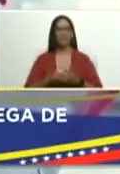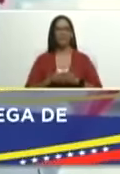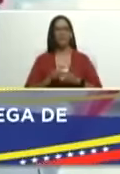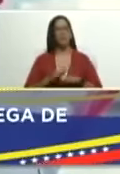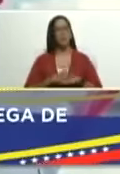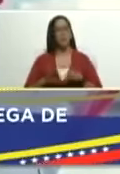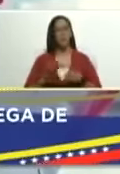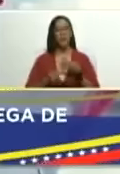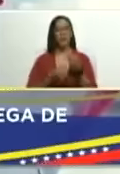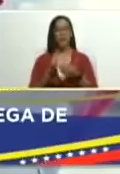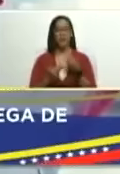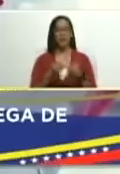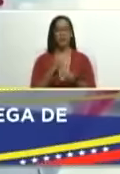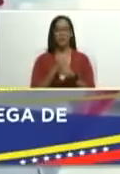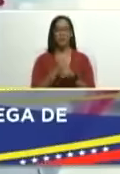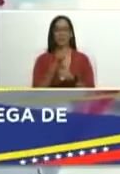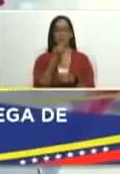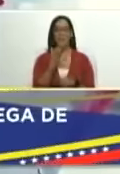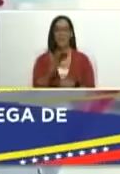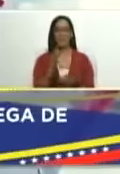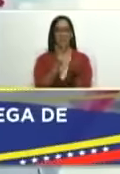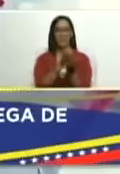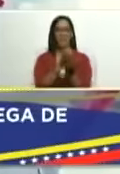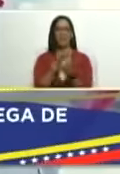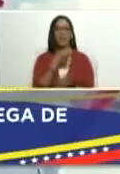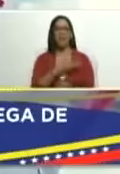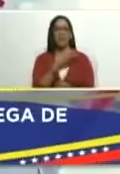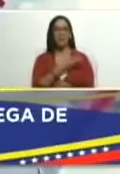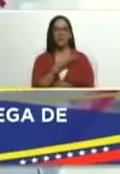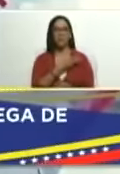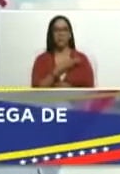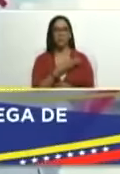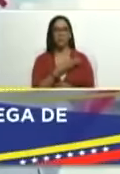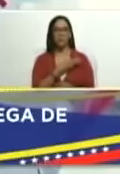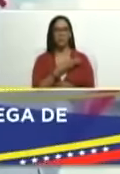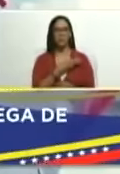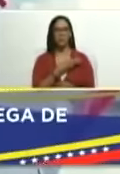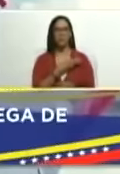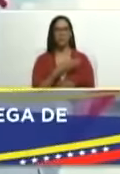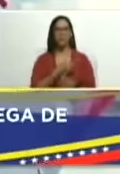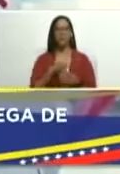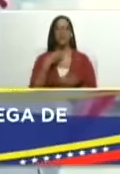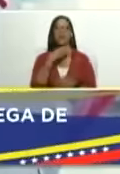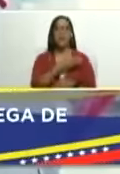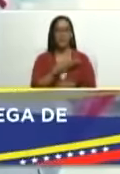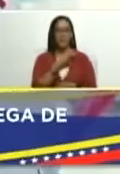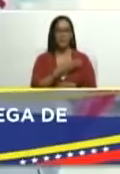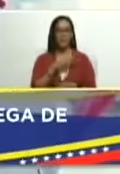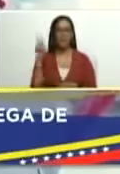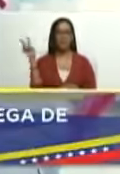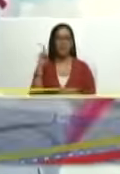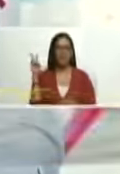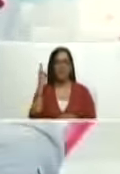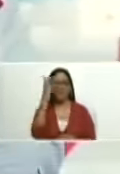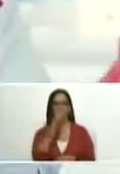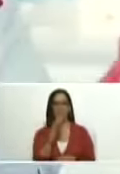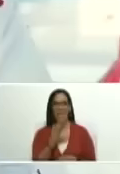porque hemos hecho una obra bella en Margarita. La misión, la gran misión Venezuela